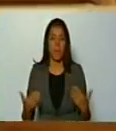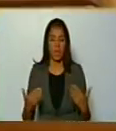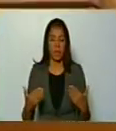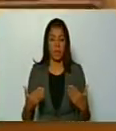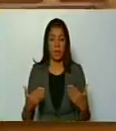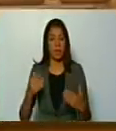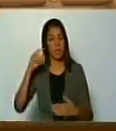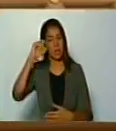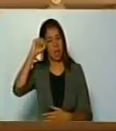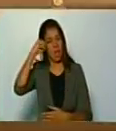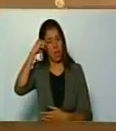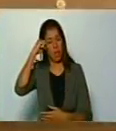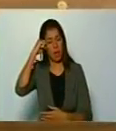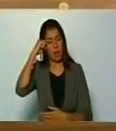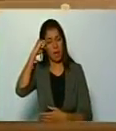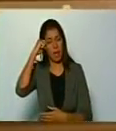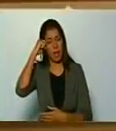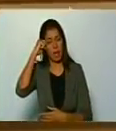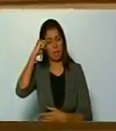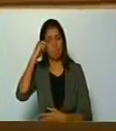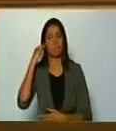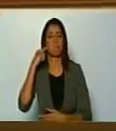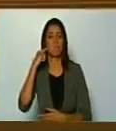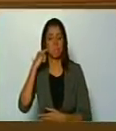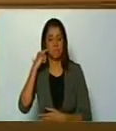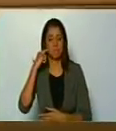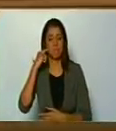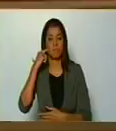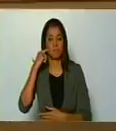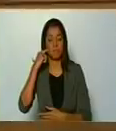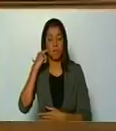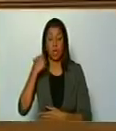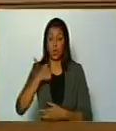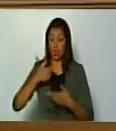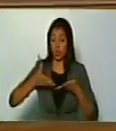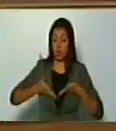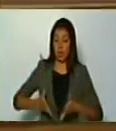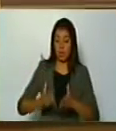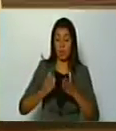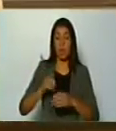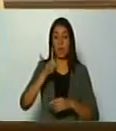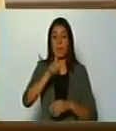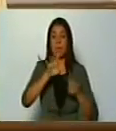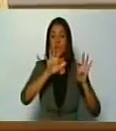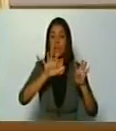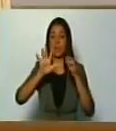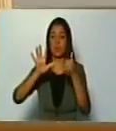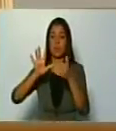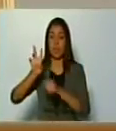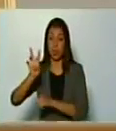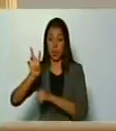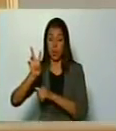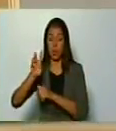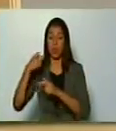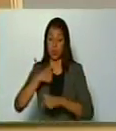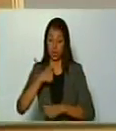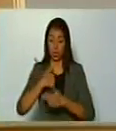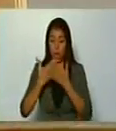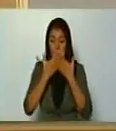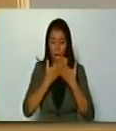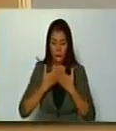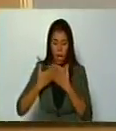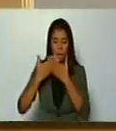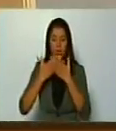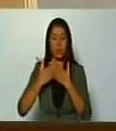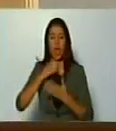debo recordarlo, a pesar de que nací en el año 1962, tengo estudios, me gusta mucho